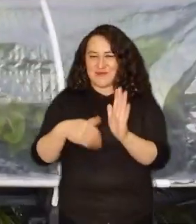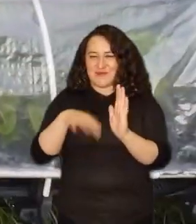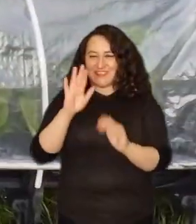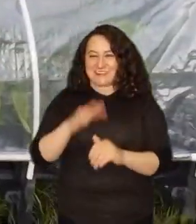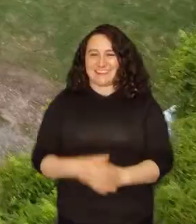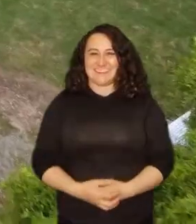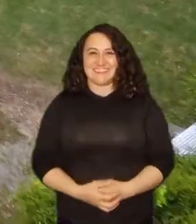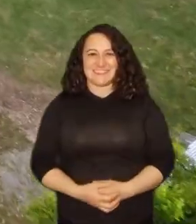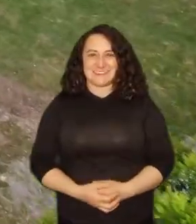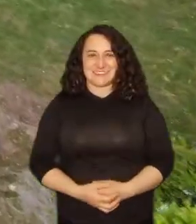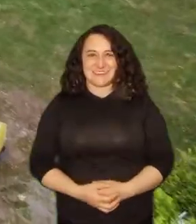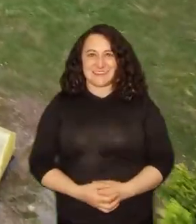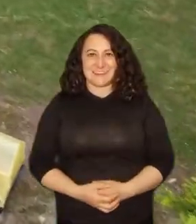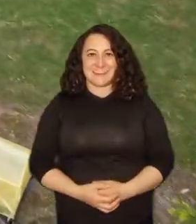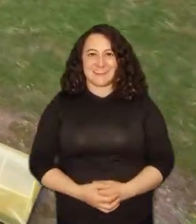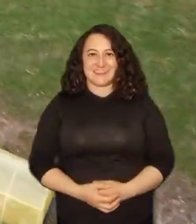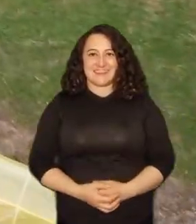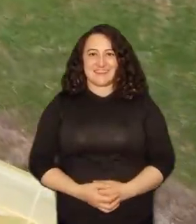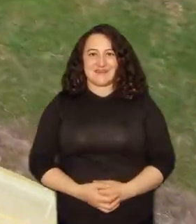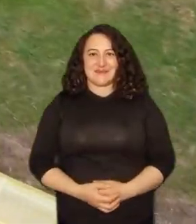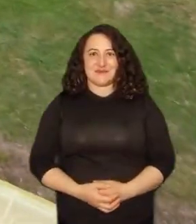producen.